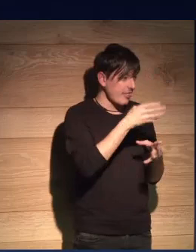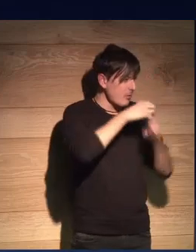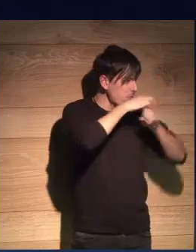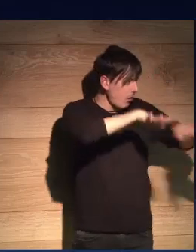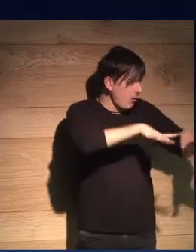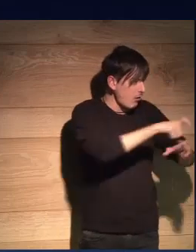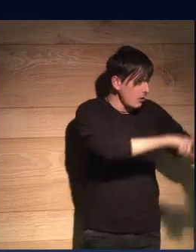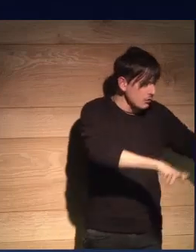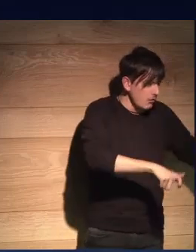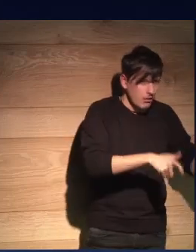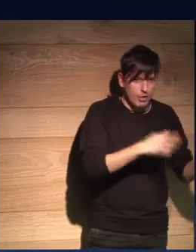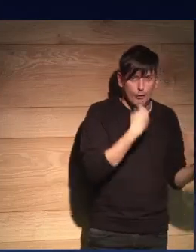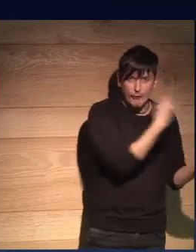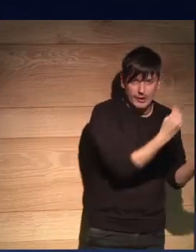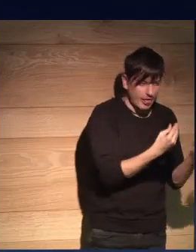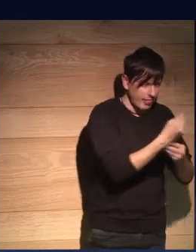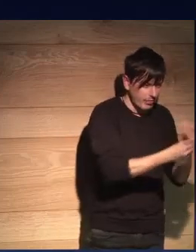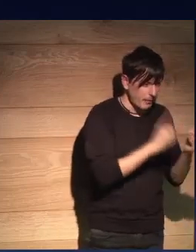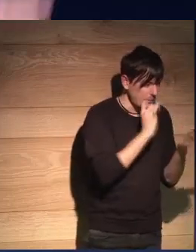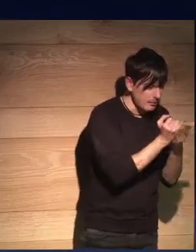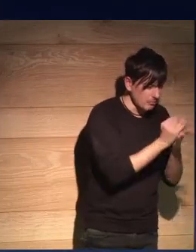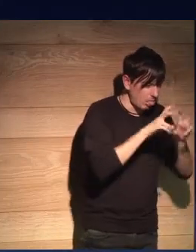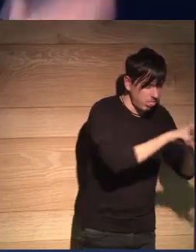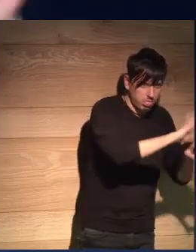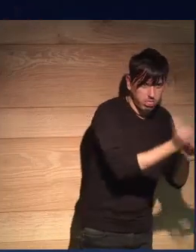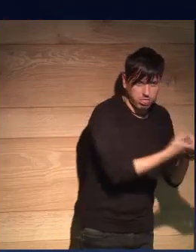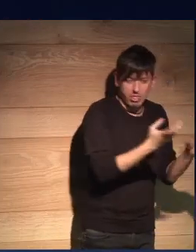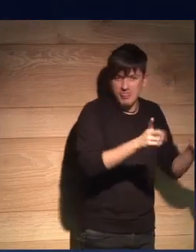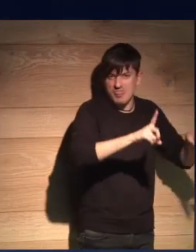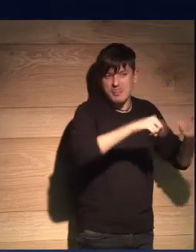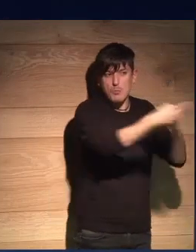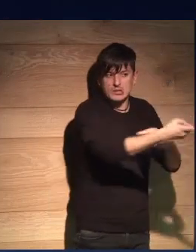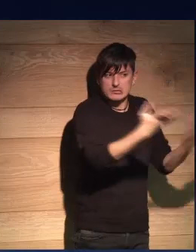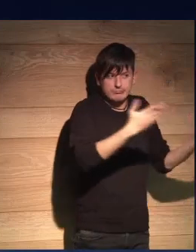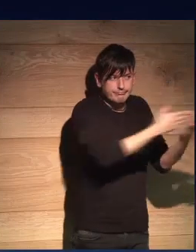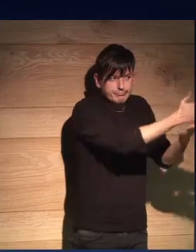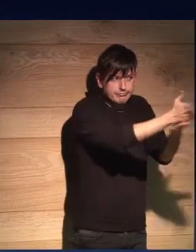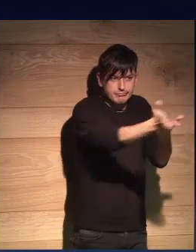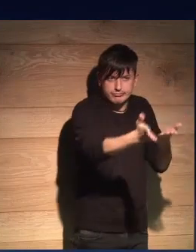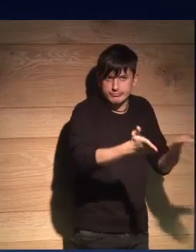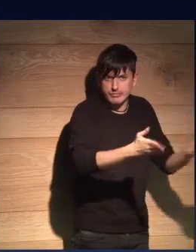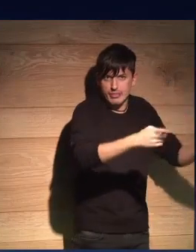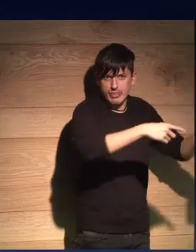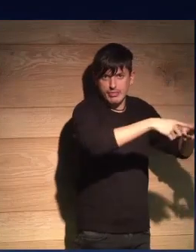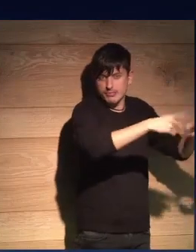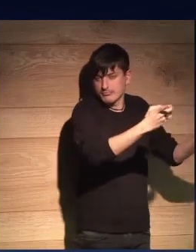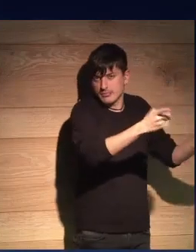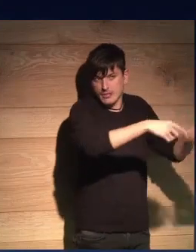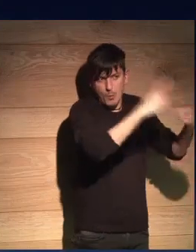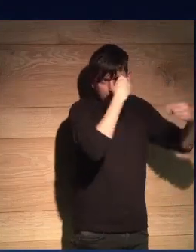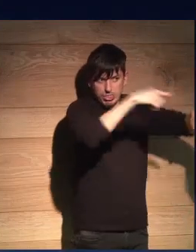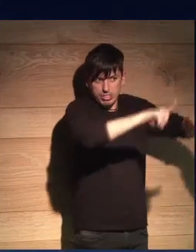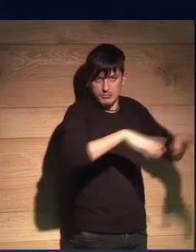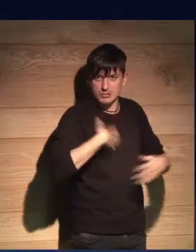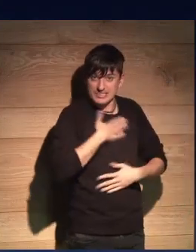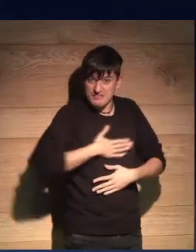haciendo experimentos y tal, que luego, ojo, irán hacia el lado de la ciencia o irán hacia el lado que ellos crean conveniente, pero la satisfacción, y tú lo sabes, la